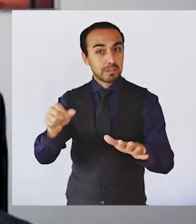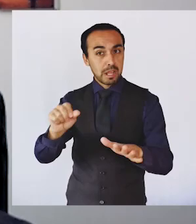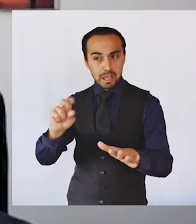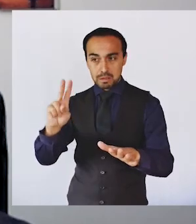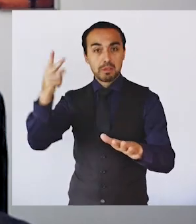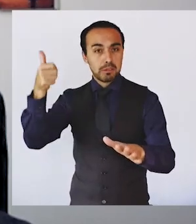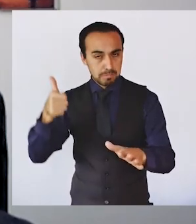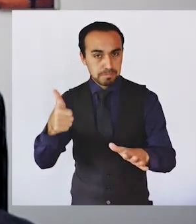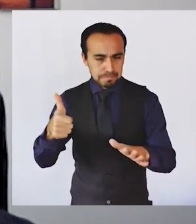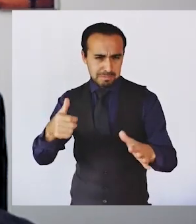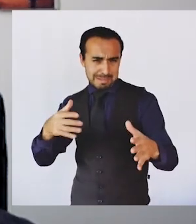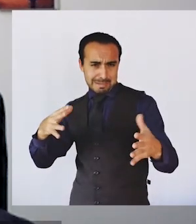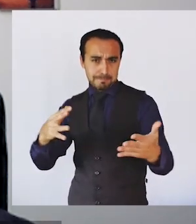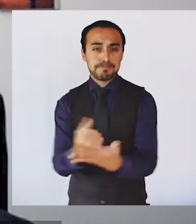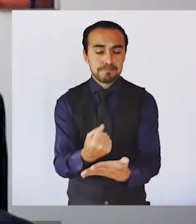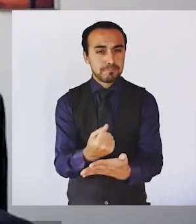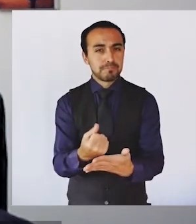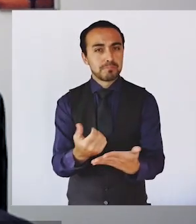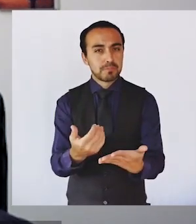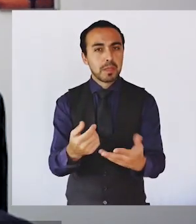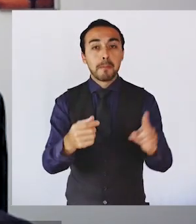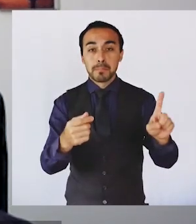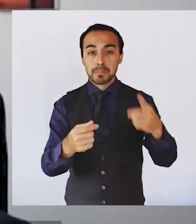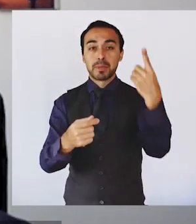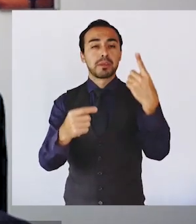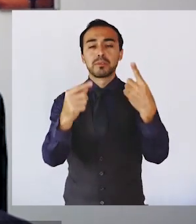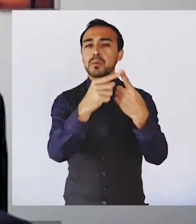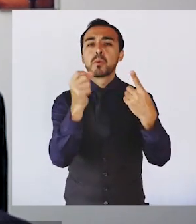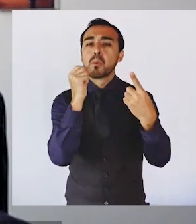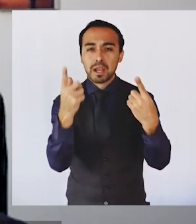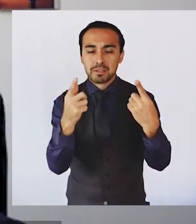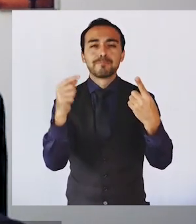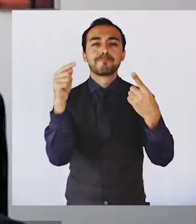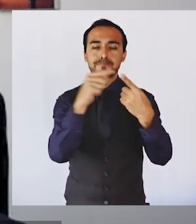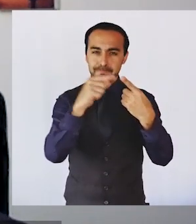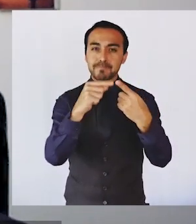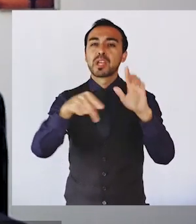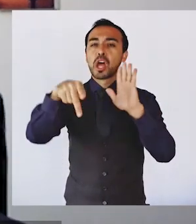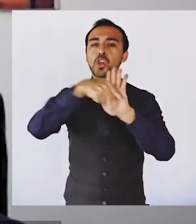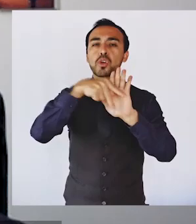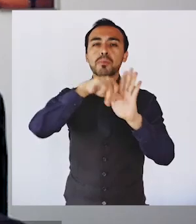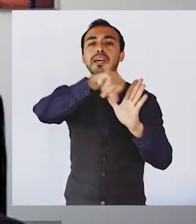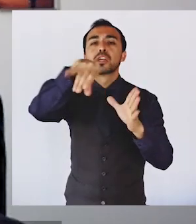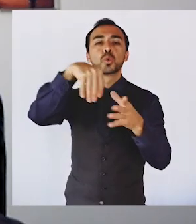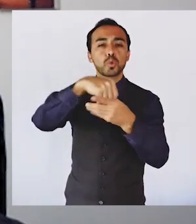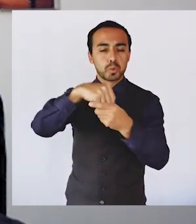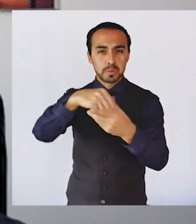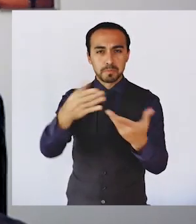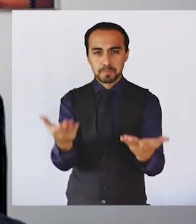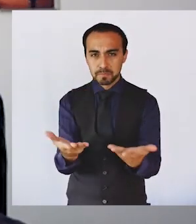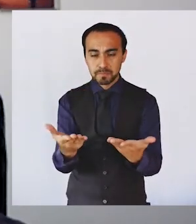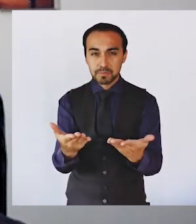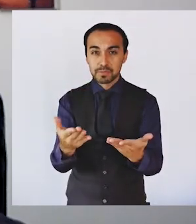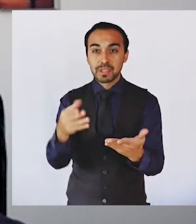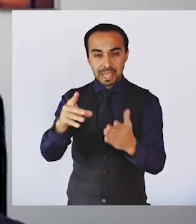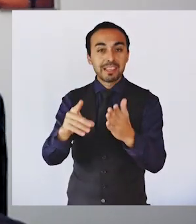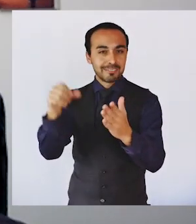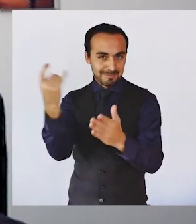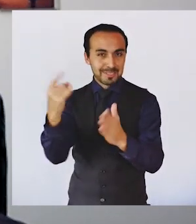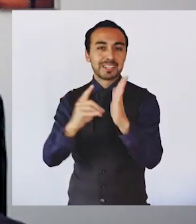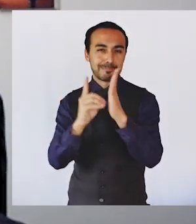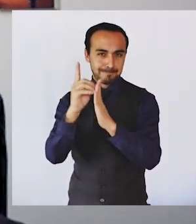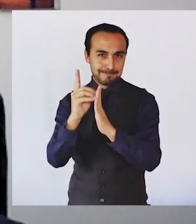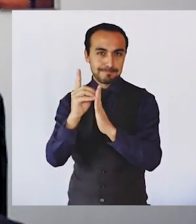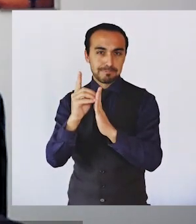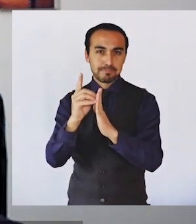de inclusión que ha desarrollado la universidad. Esta surge con el convencimiento de que la comunidad la hacemos entre todos